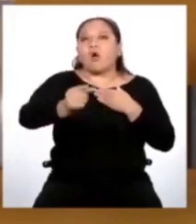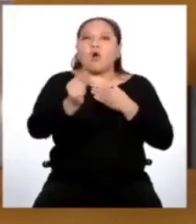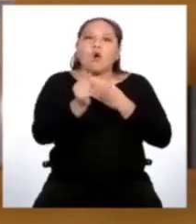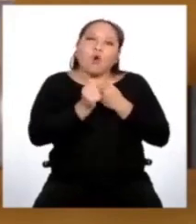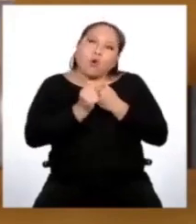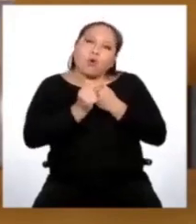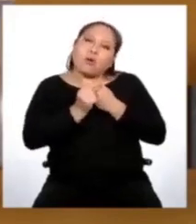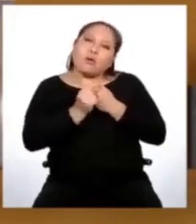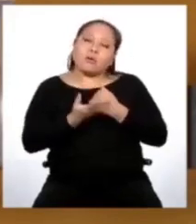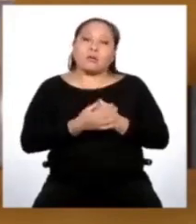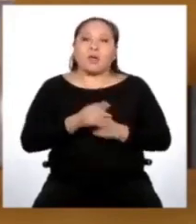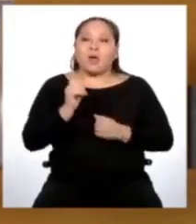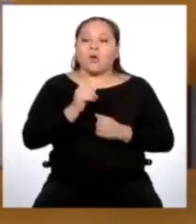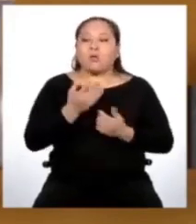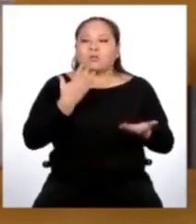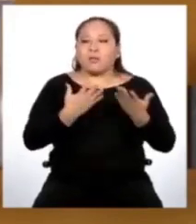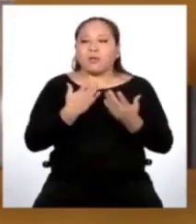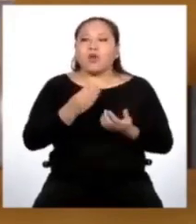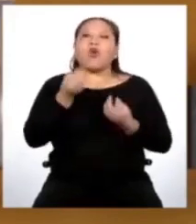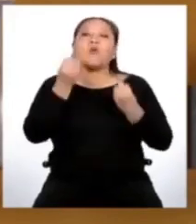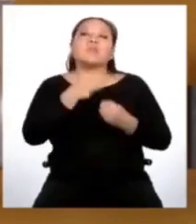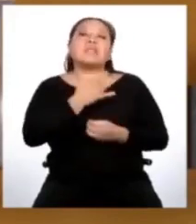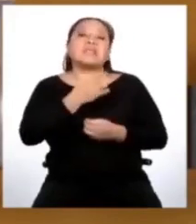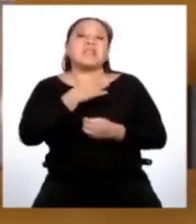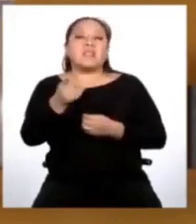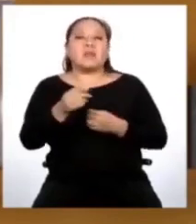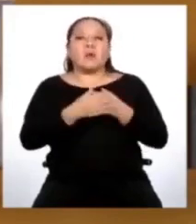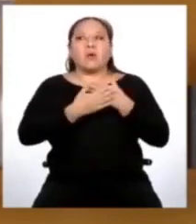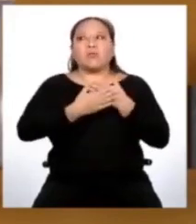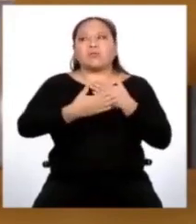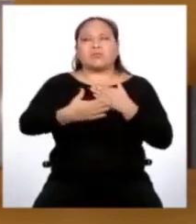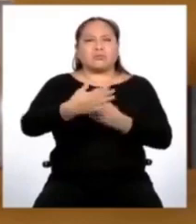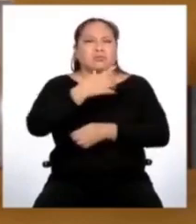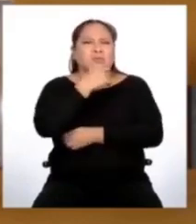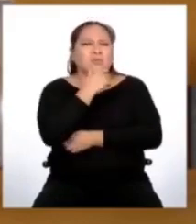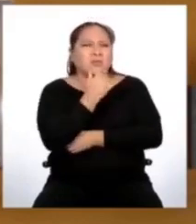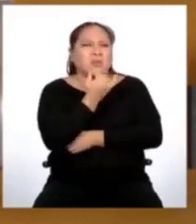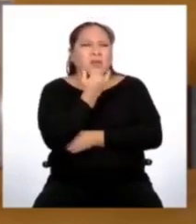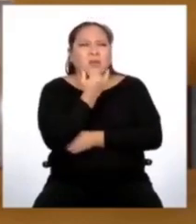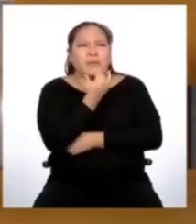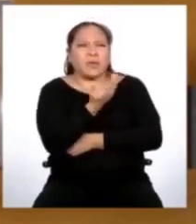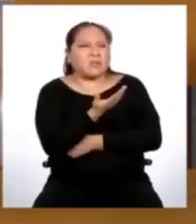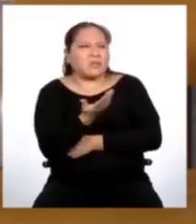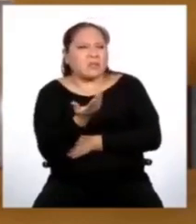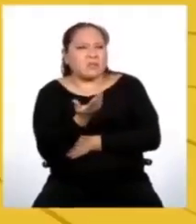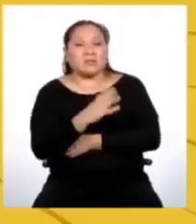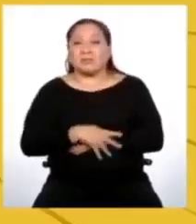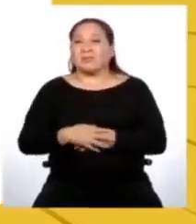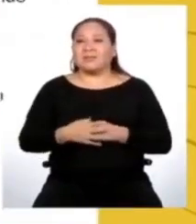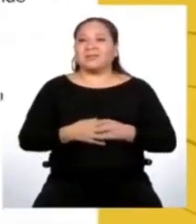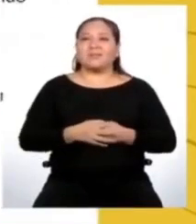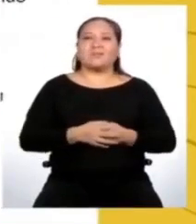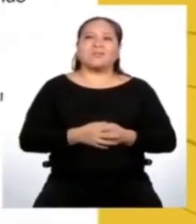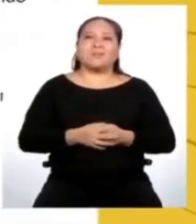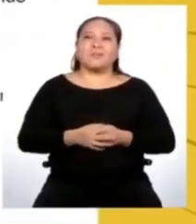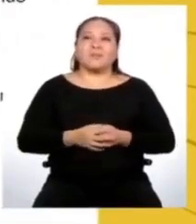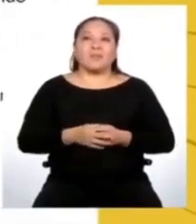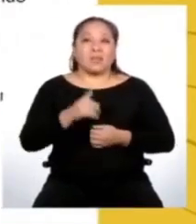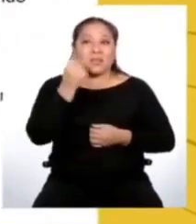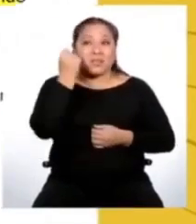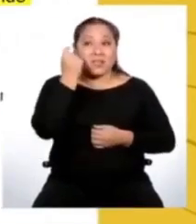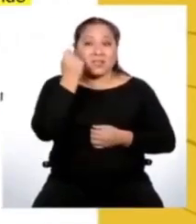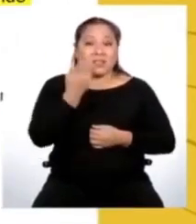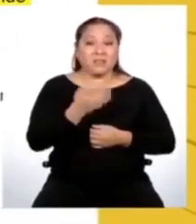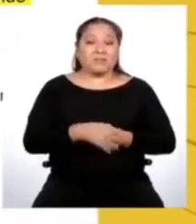puede dejar de provocar el efecto deseado. Y si es excesiva, puede fragmentar el sentido del enunciado. ¿Se dieron